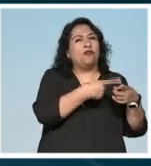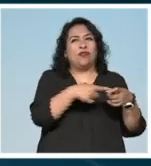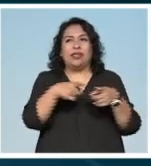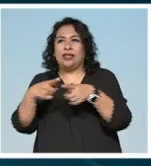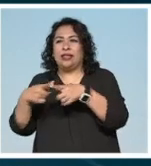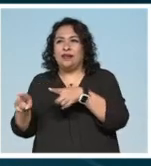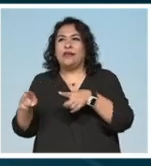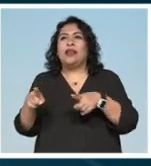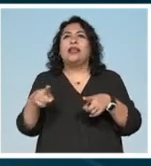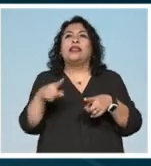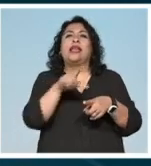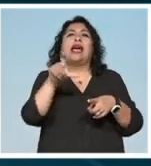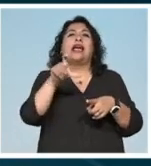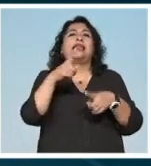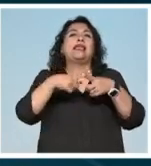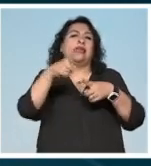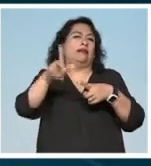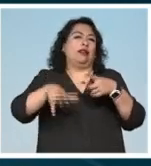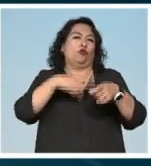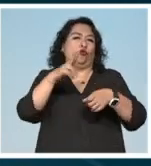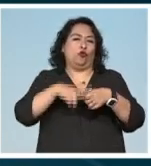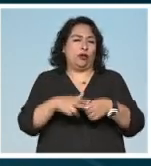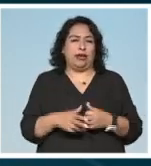de seres de la naturaleza.